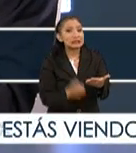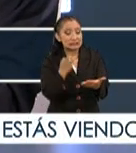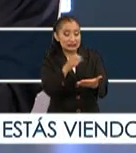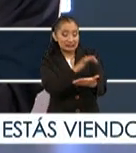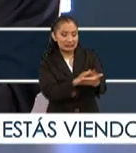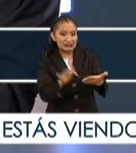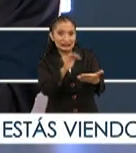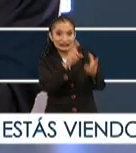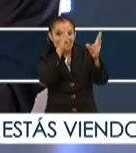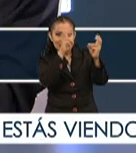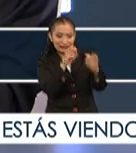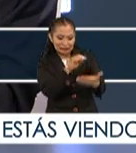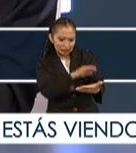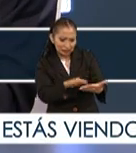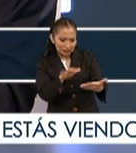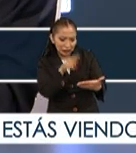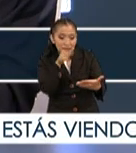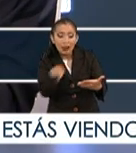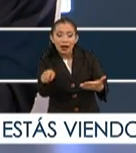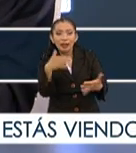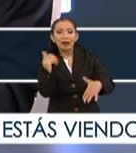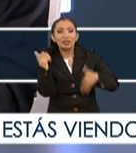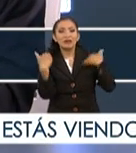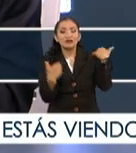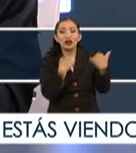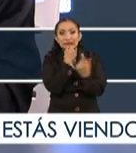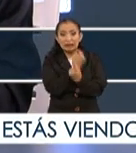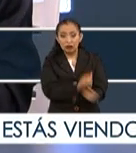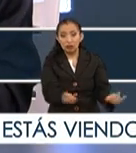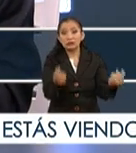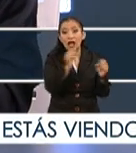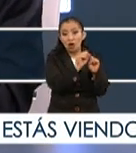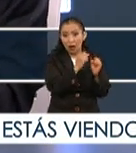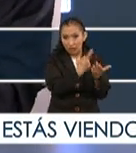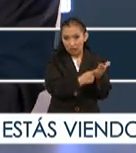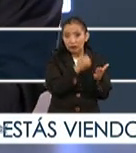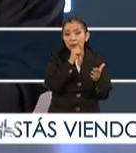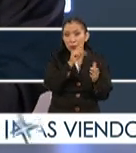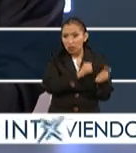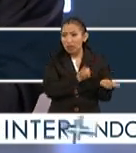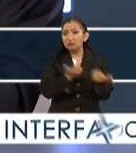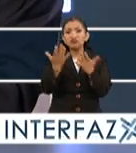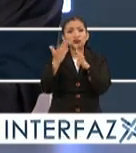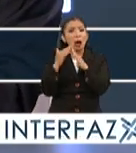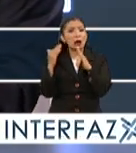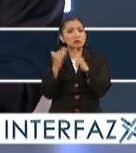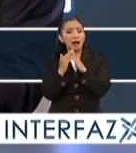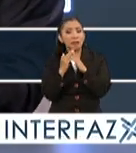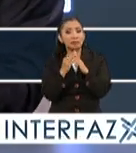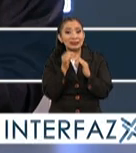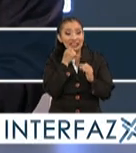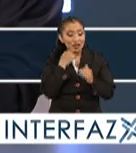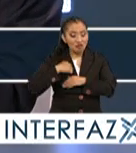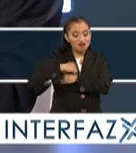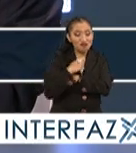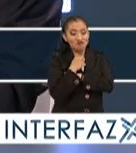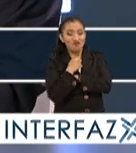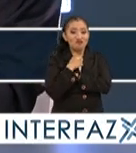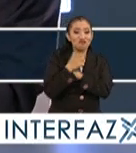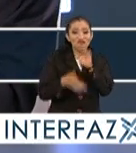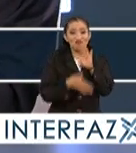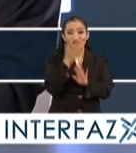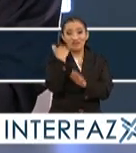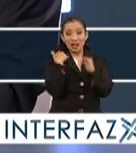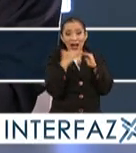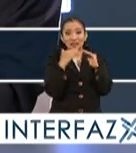esas lecturas pues son para que las disfruten no solamente los niños en el salón de clases, sino las pueden llevar a casa. El llevar los niños los libros a casa,